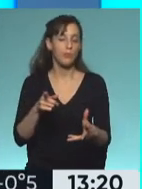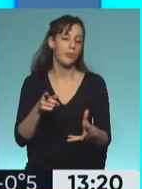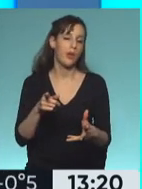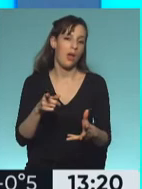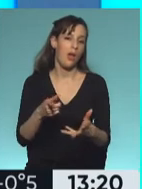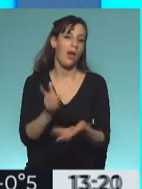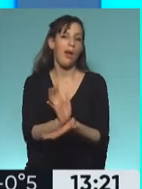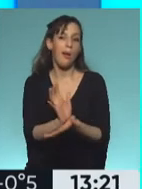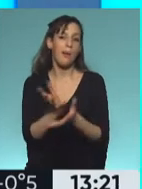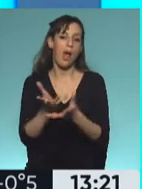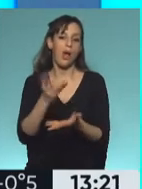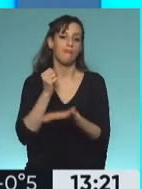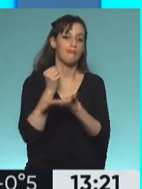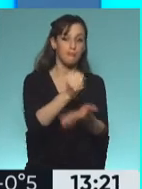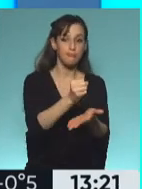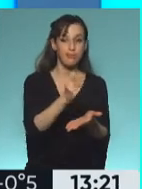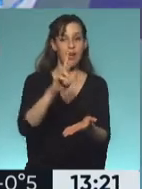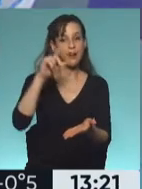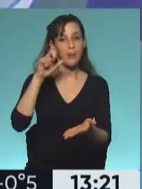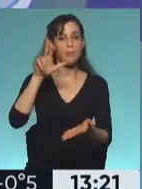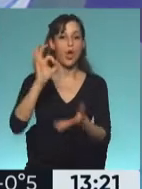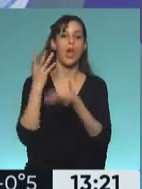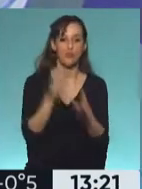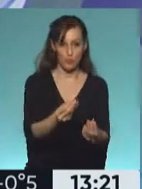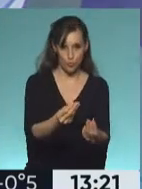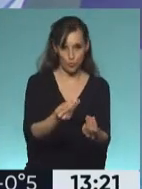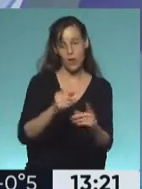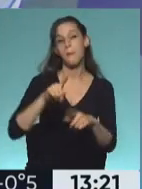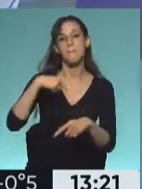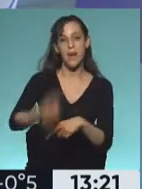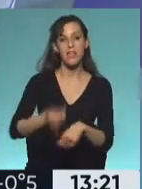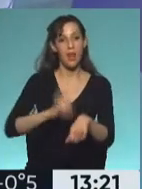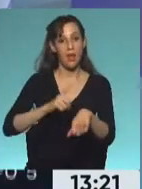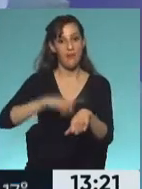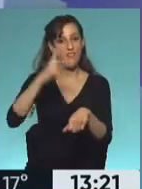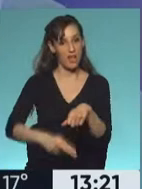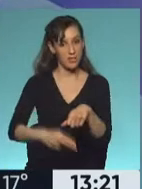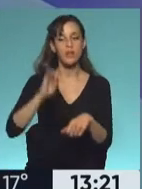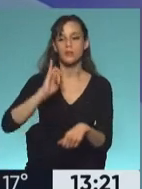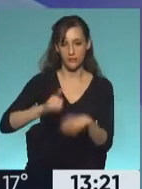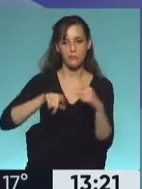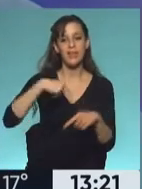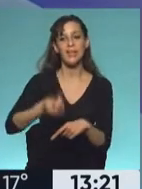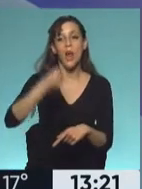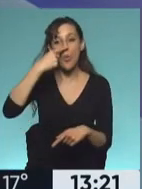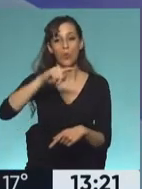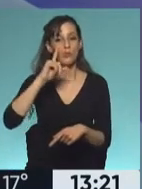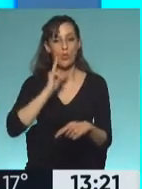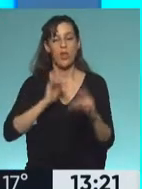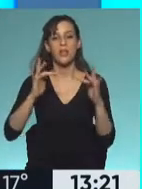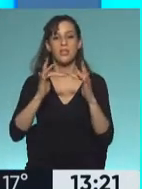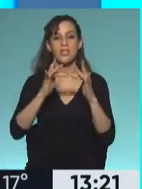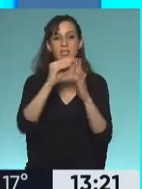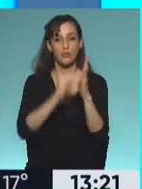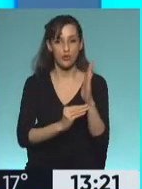de contención hasta acá o funcionó recordamos que desde mañana el plazo mañana es el último día para inscribirse la inscripción siempre es